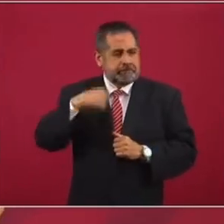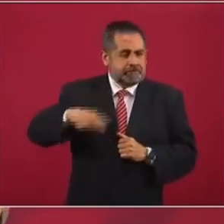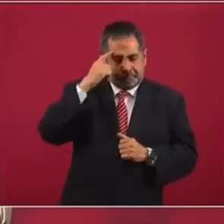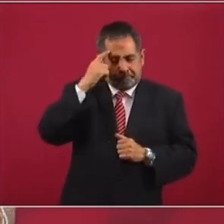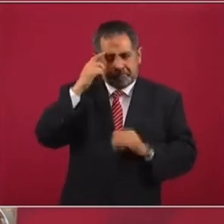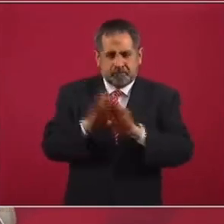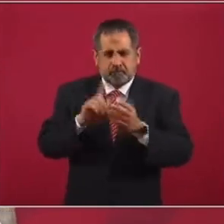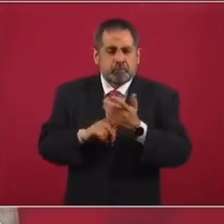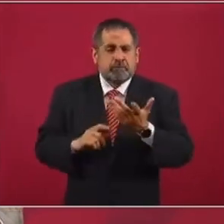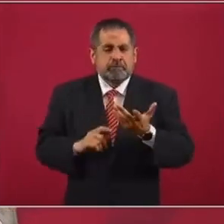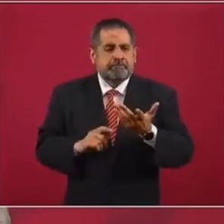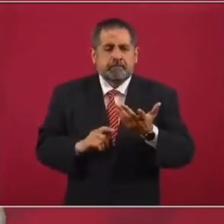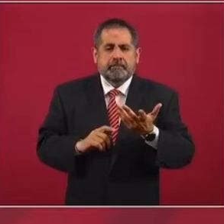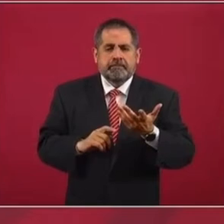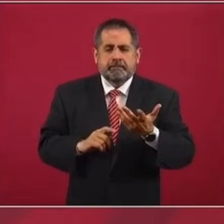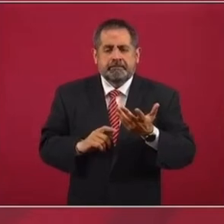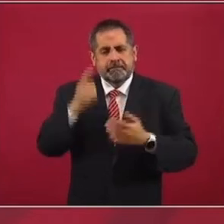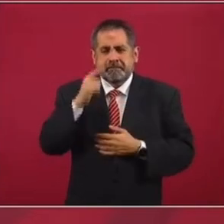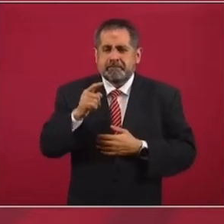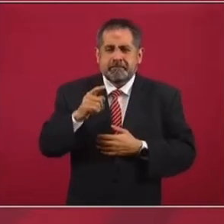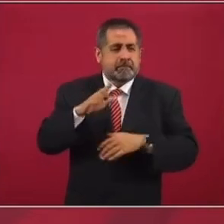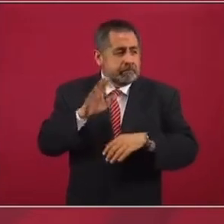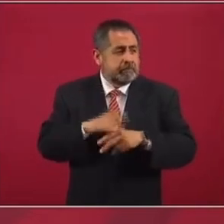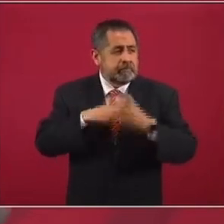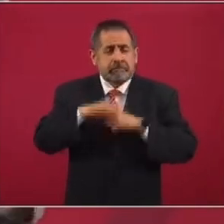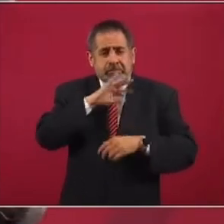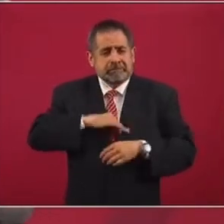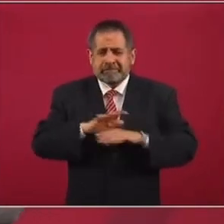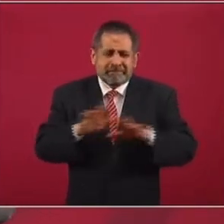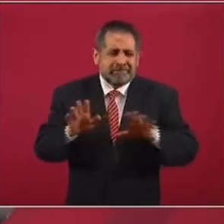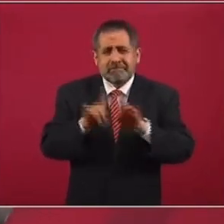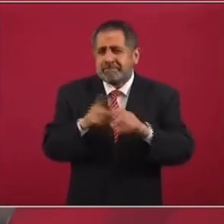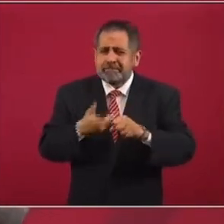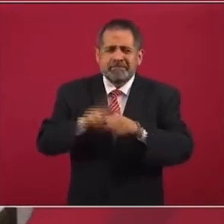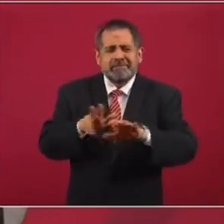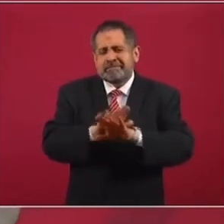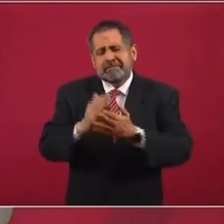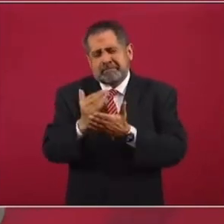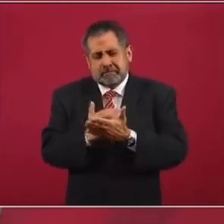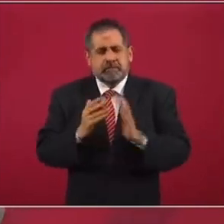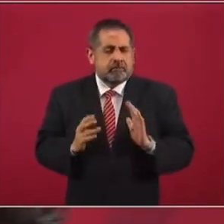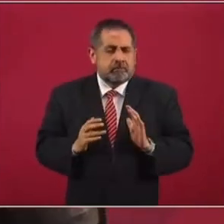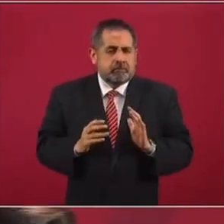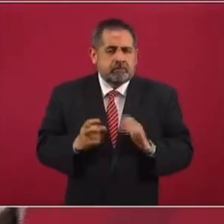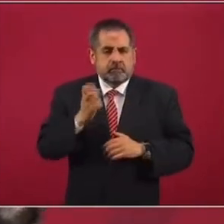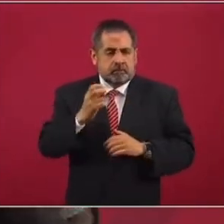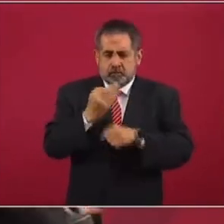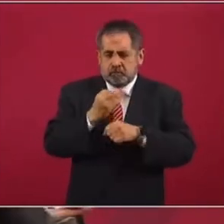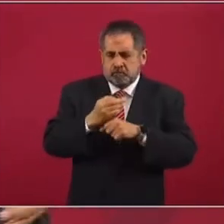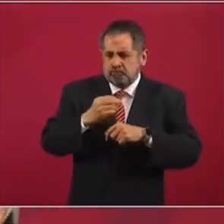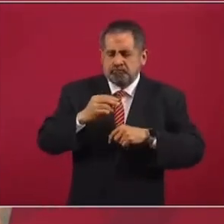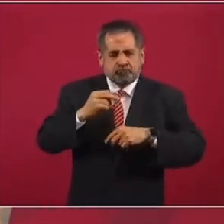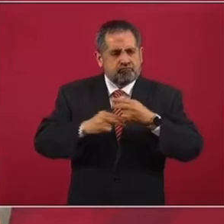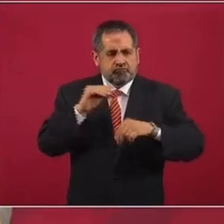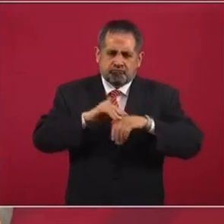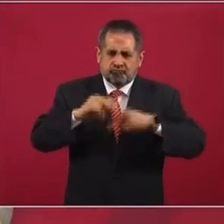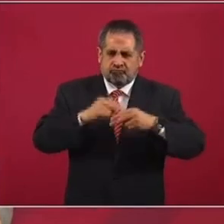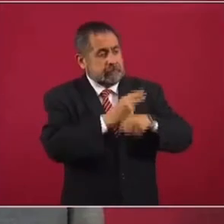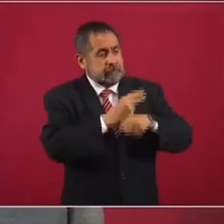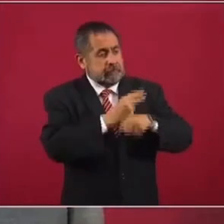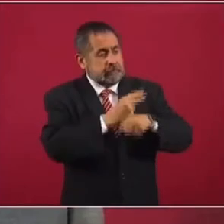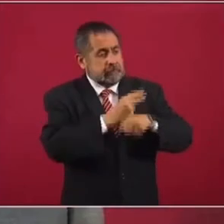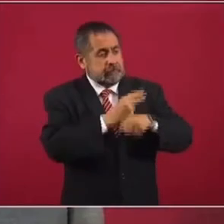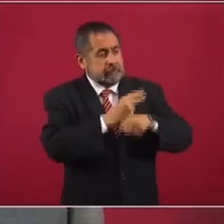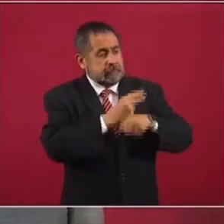evitamos que haya más contagios, la saturación de hospitales. De todas maneras, estamos ampliando la